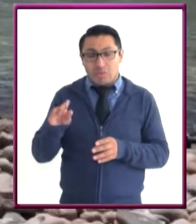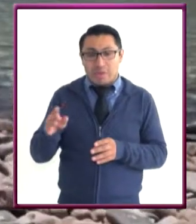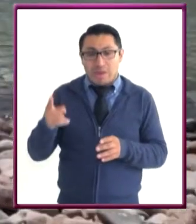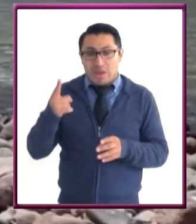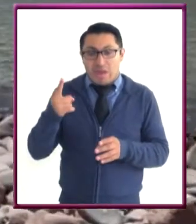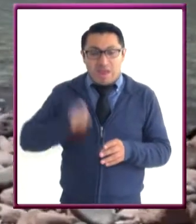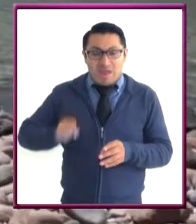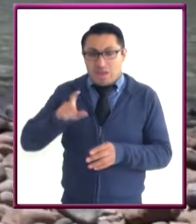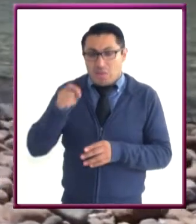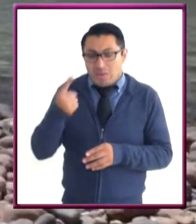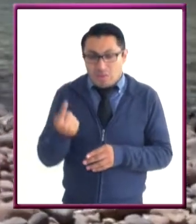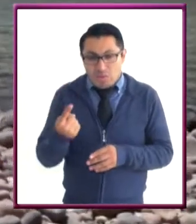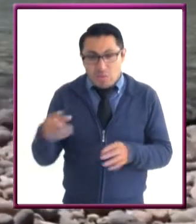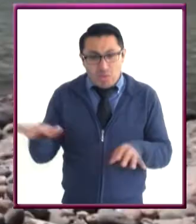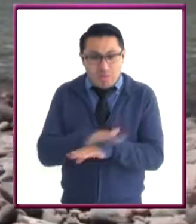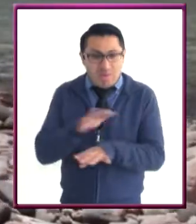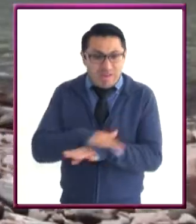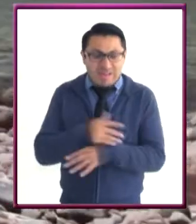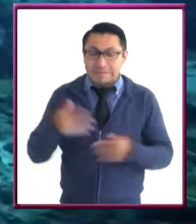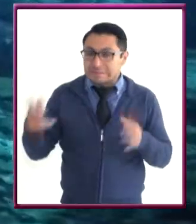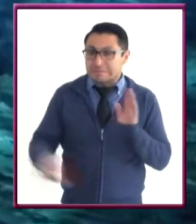el siguiente cambio.